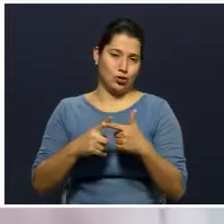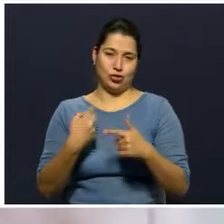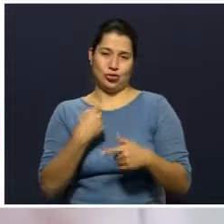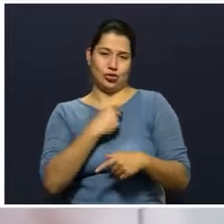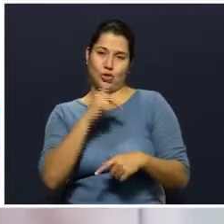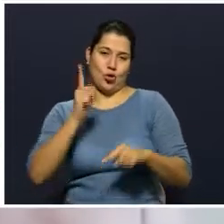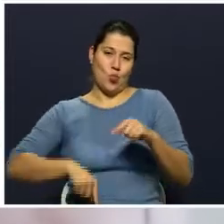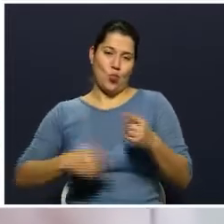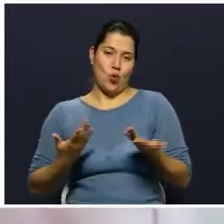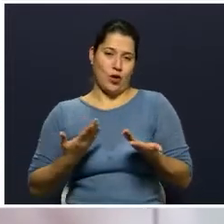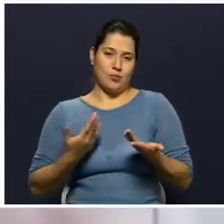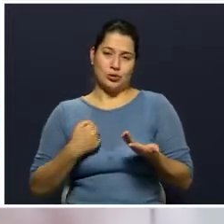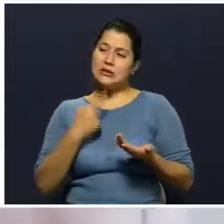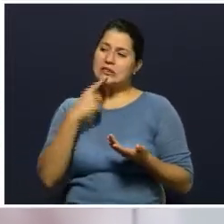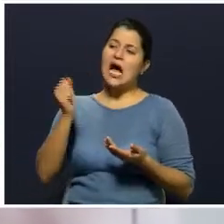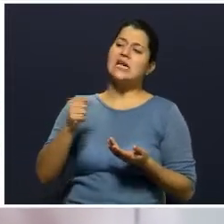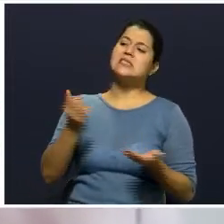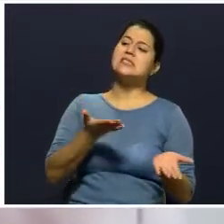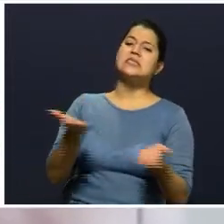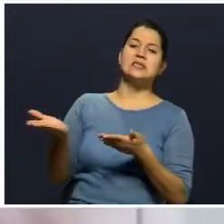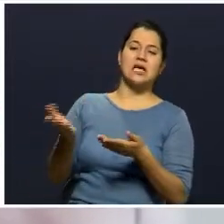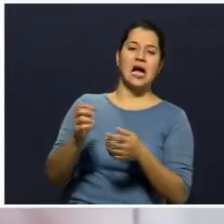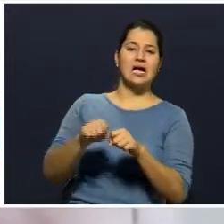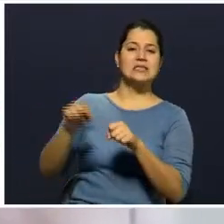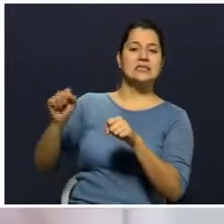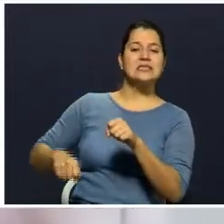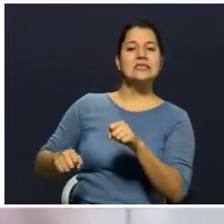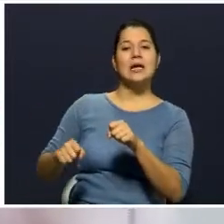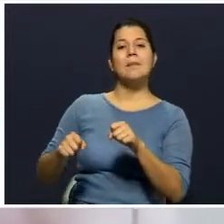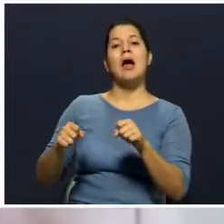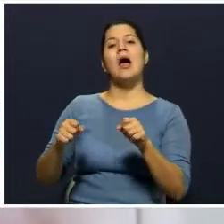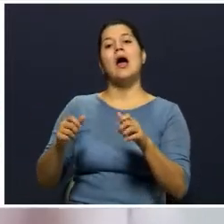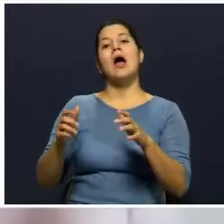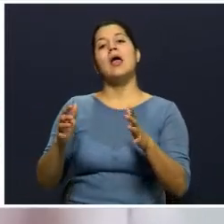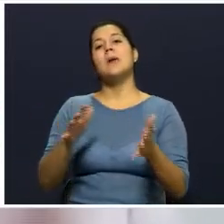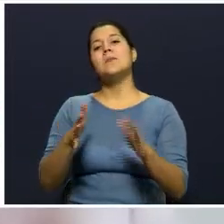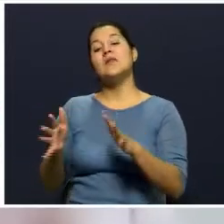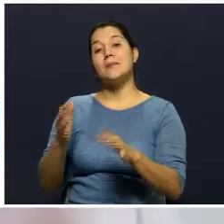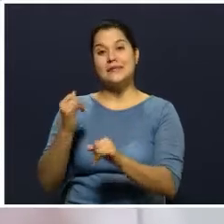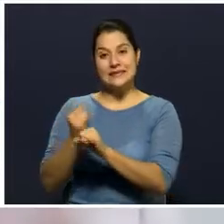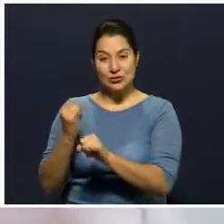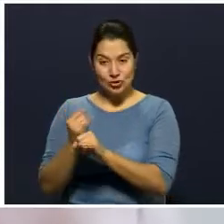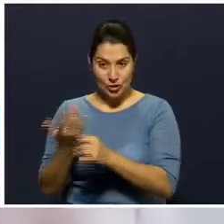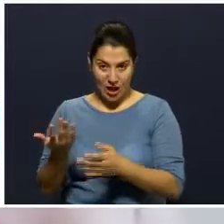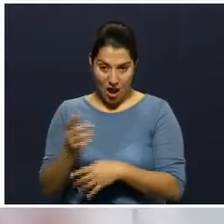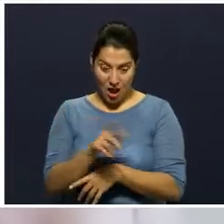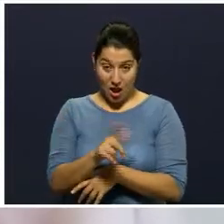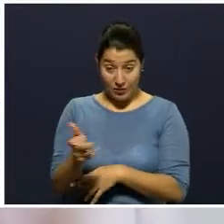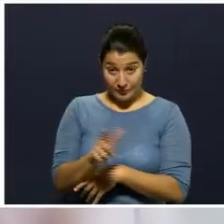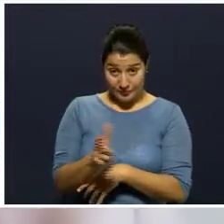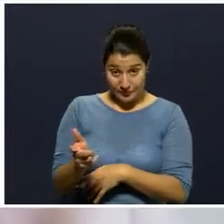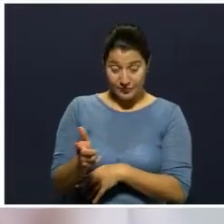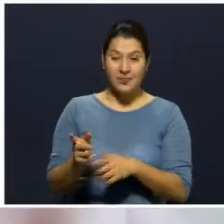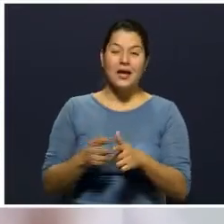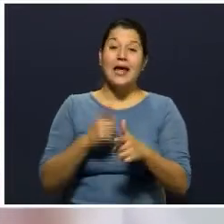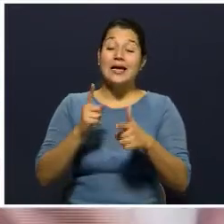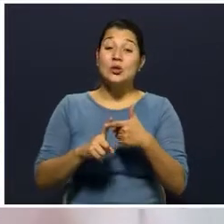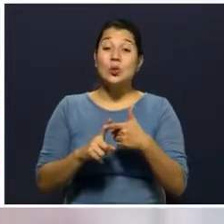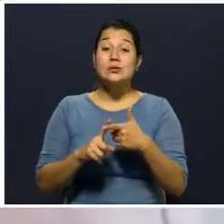podríamos nosotros recomendarla para que pase a un régimen semi-institucional. Y es importante decir también que